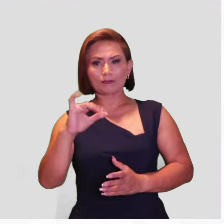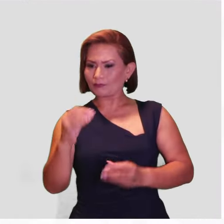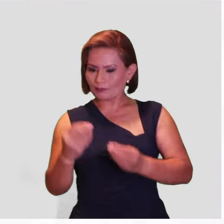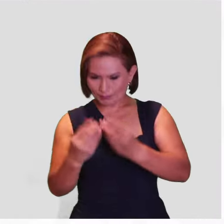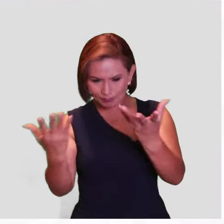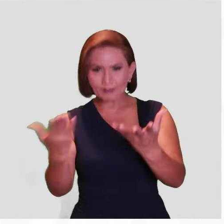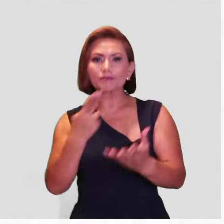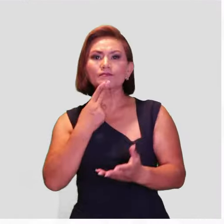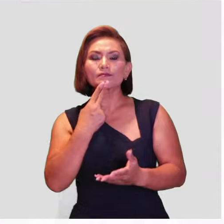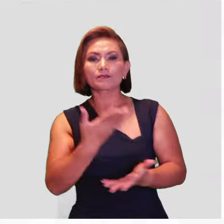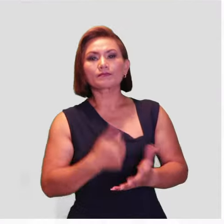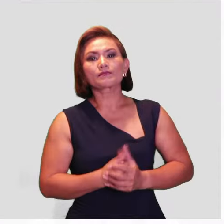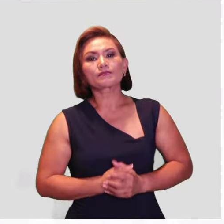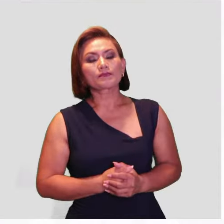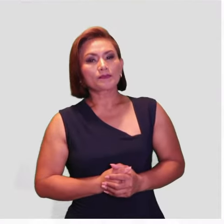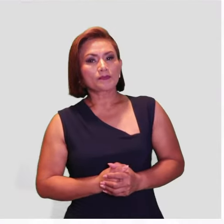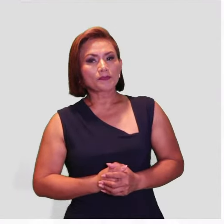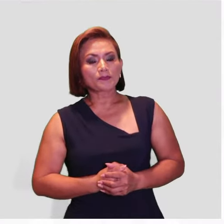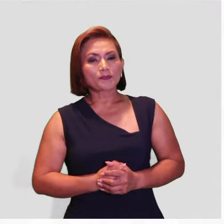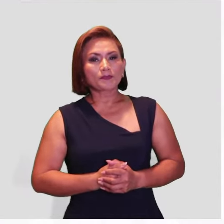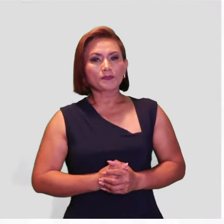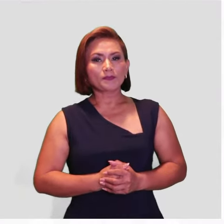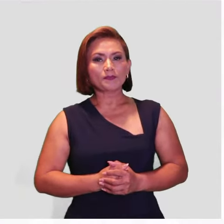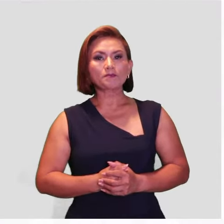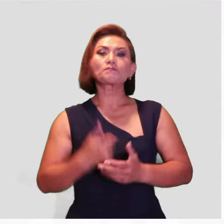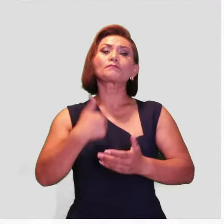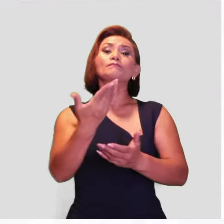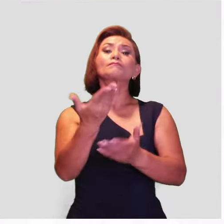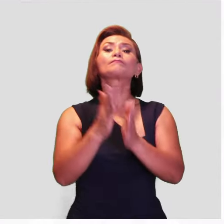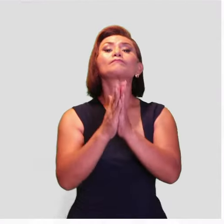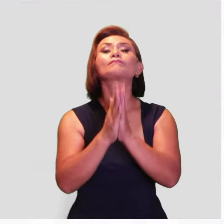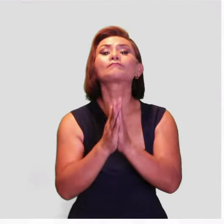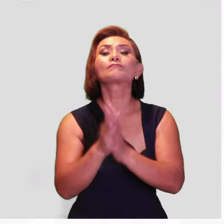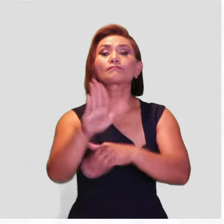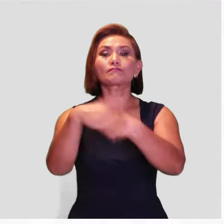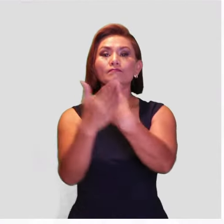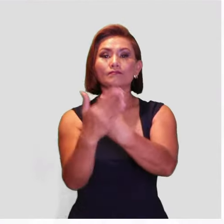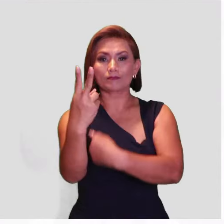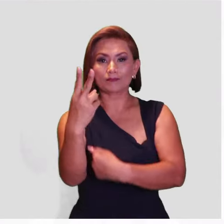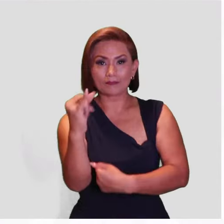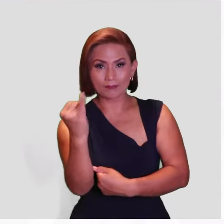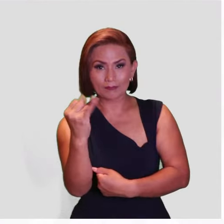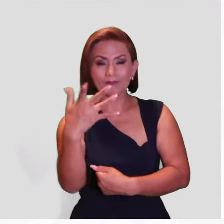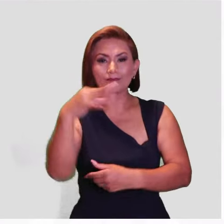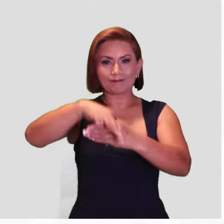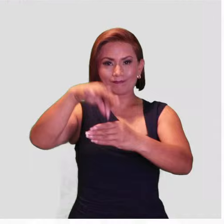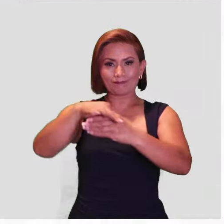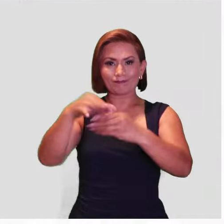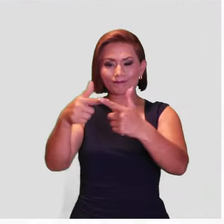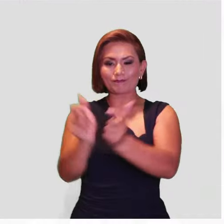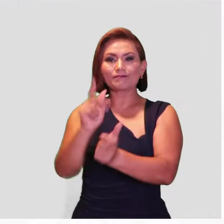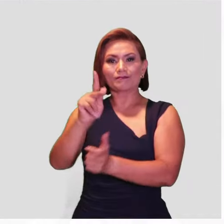empleamos. Adelante. Pues les pedimos que este próximo 2 de junio voten por el PAN.